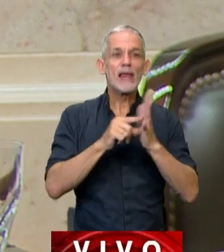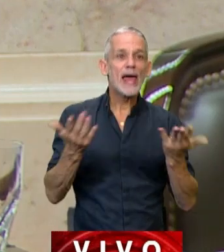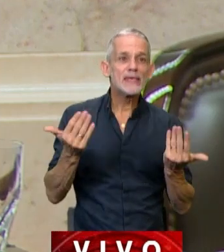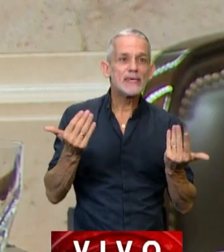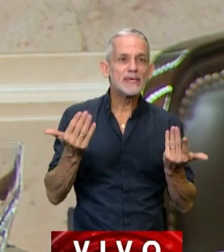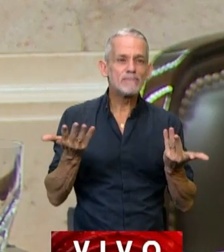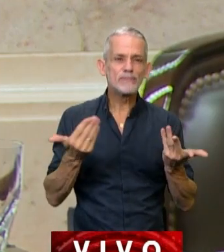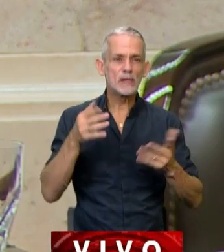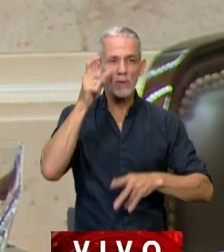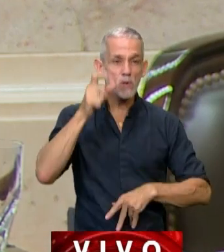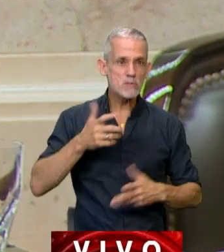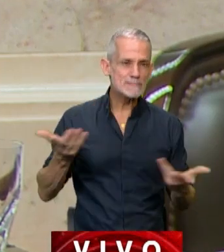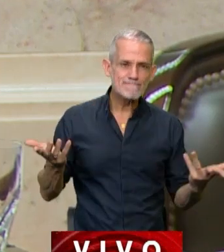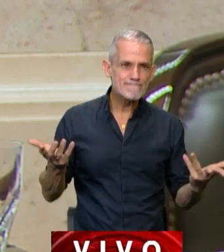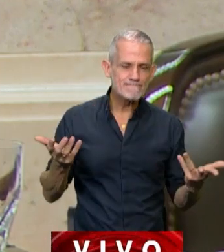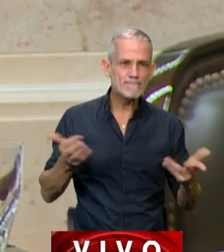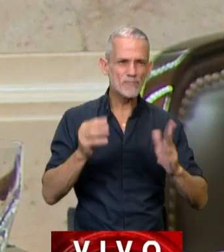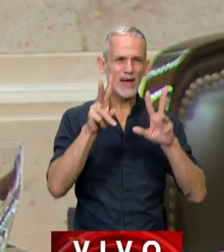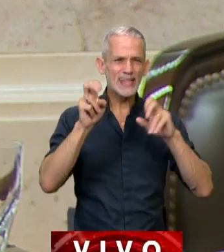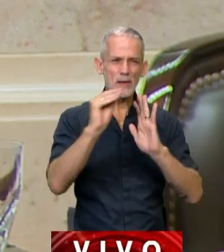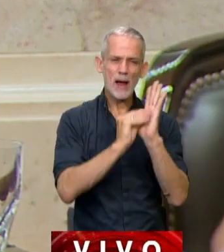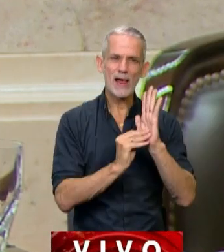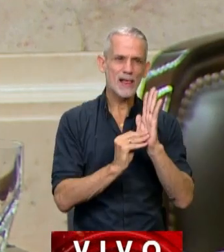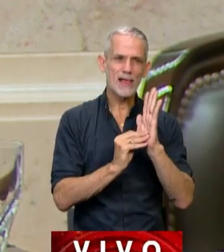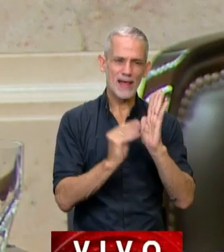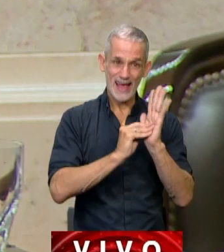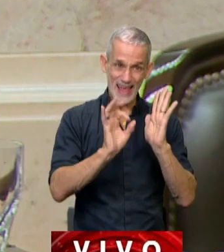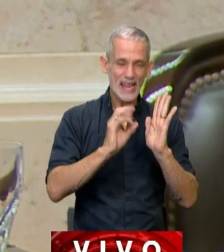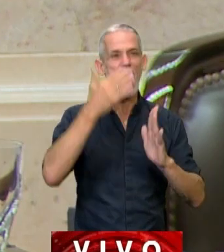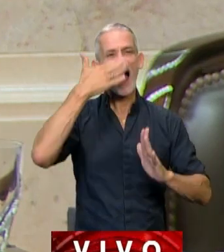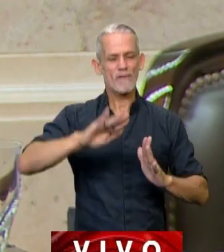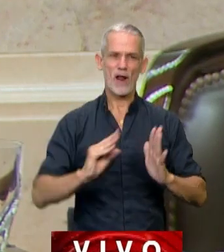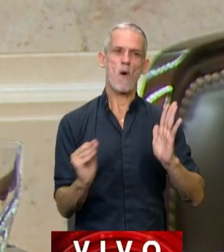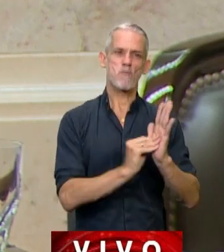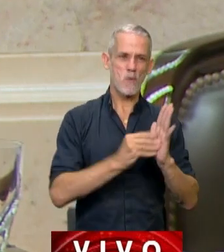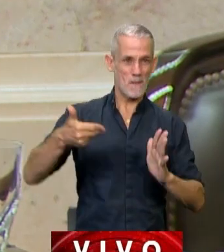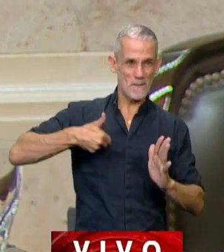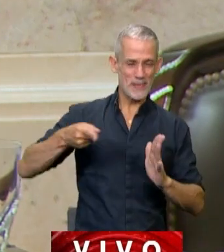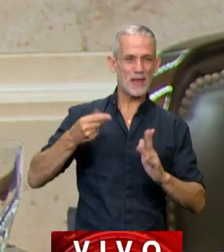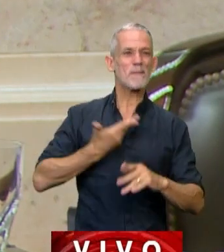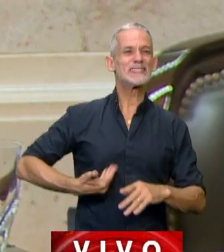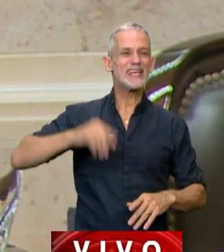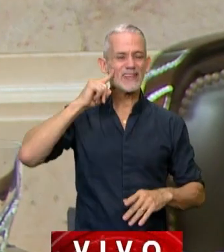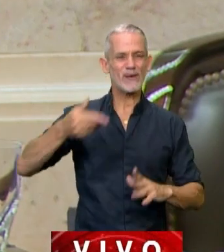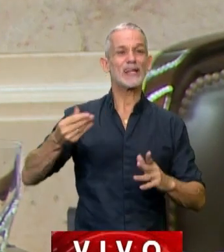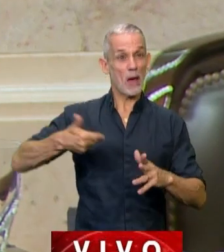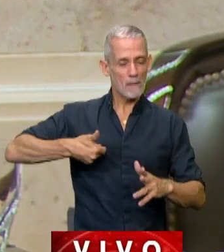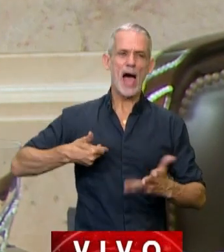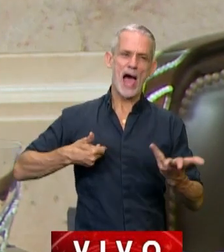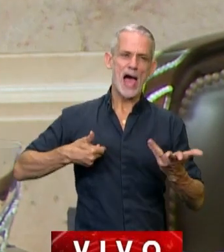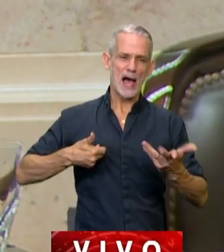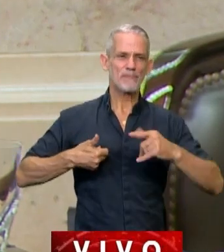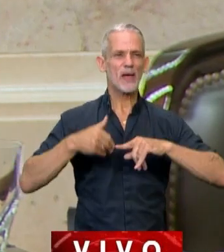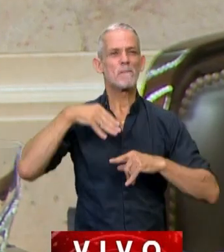esta ley, no apareció inicialmente en el orden del día, pero finalmente, por pedido de nuestro presidente,